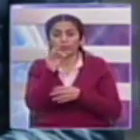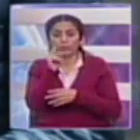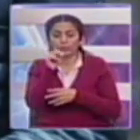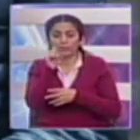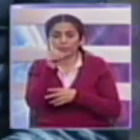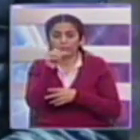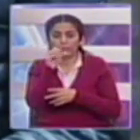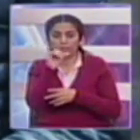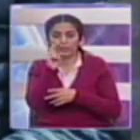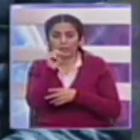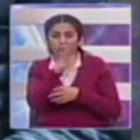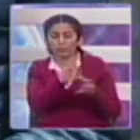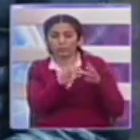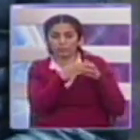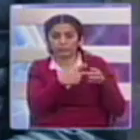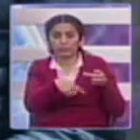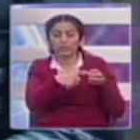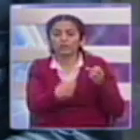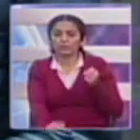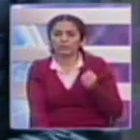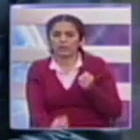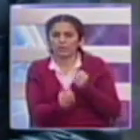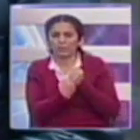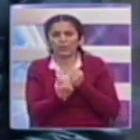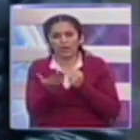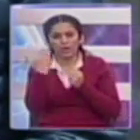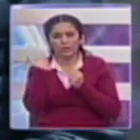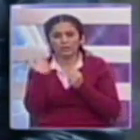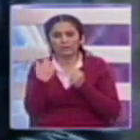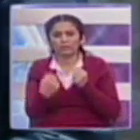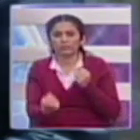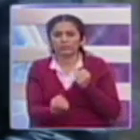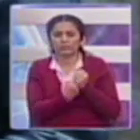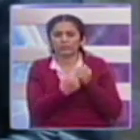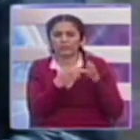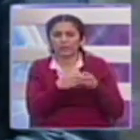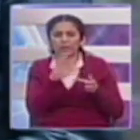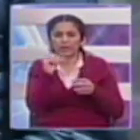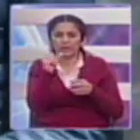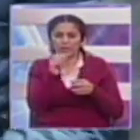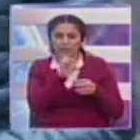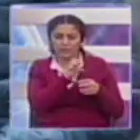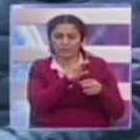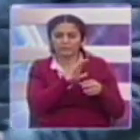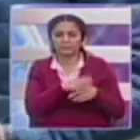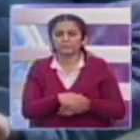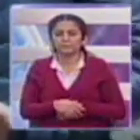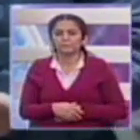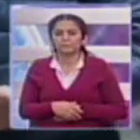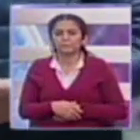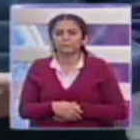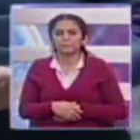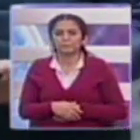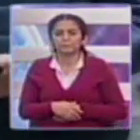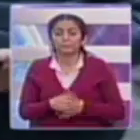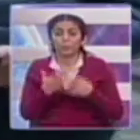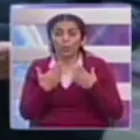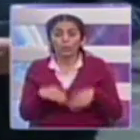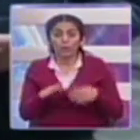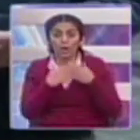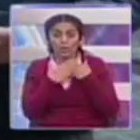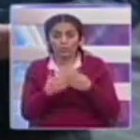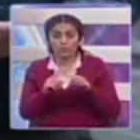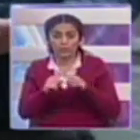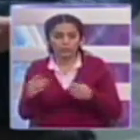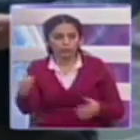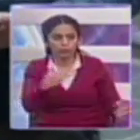prestigiosa a raíz de lo que sucedió en abril, como es la Fundación CARE. ¿Qué es lo que van a hacer ustedes una vez que hayan afectado? ¿Hasta cuándo